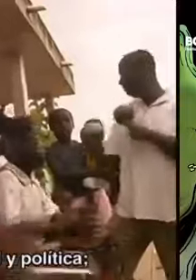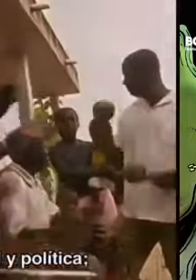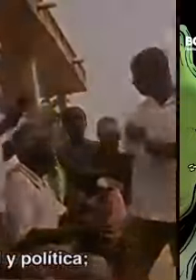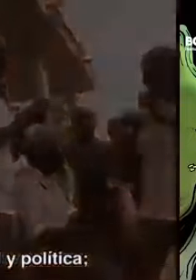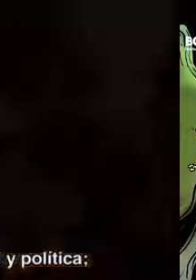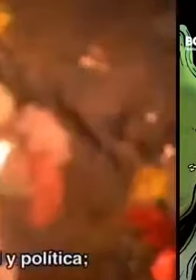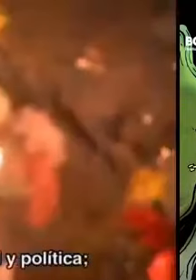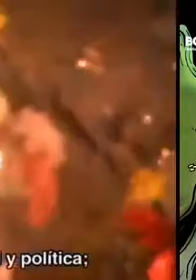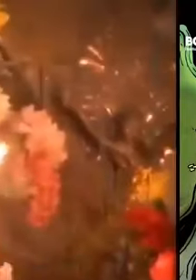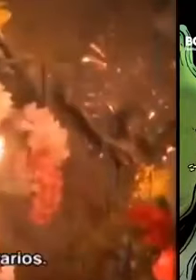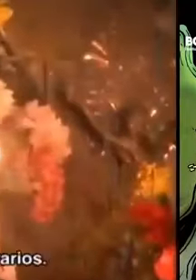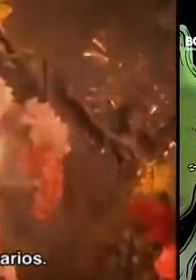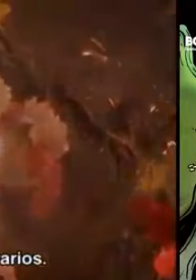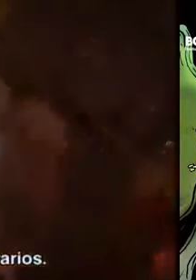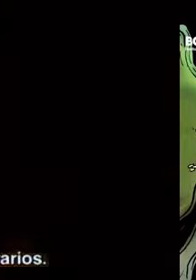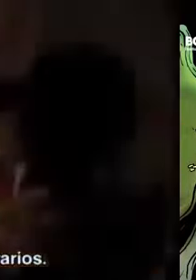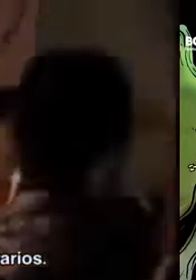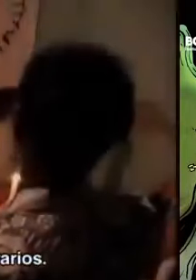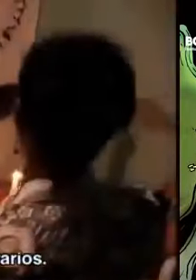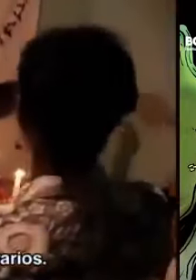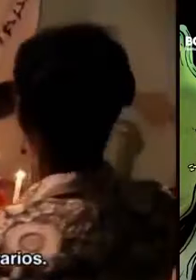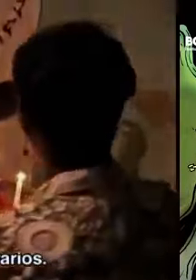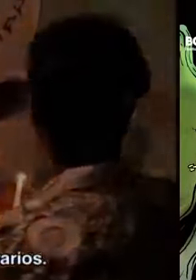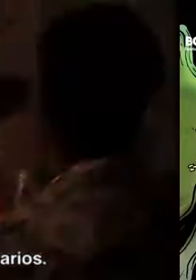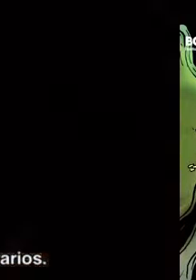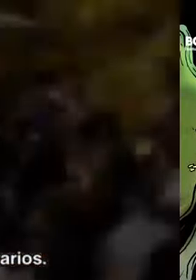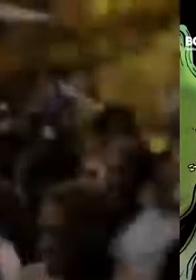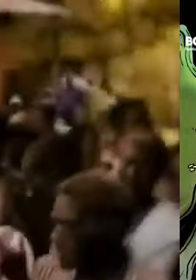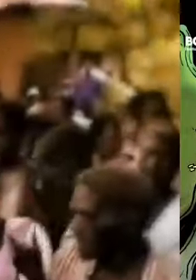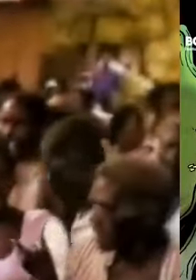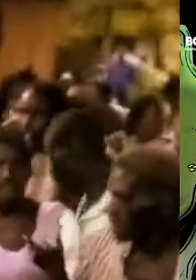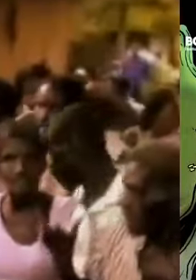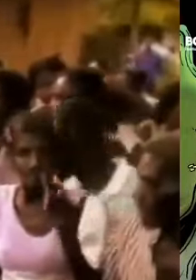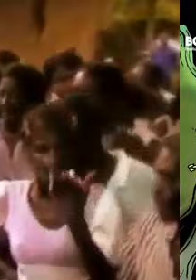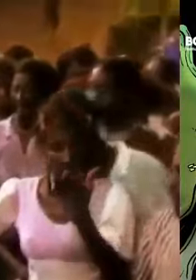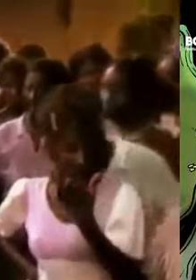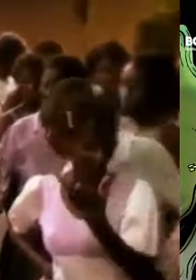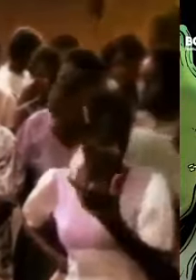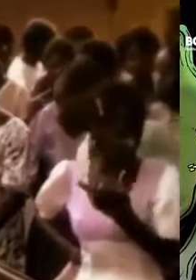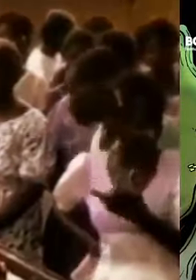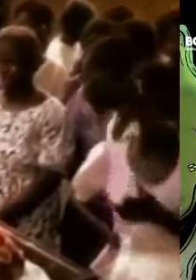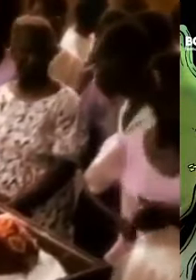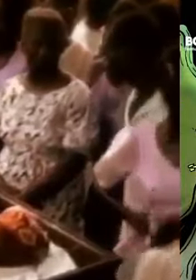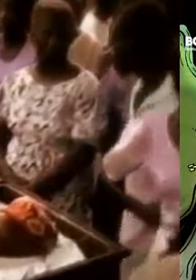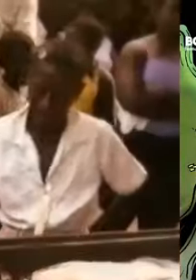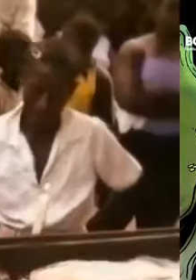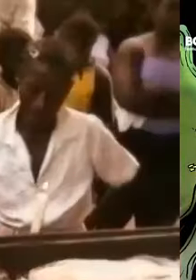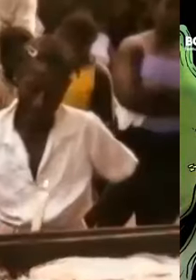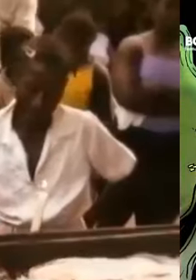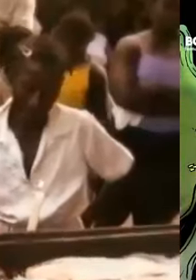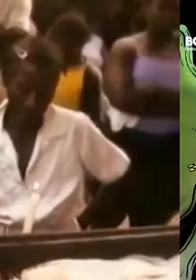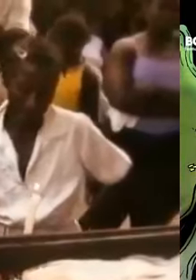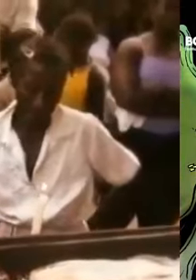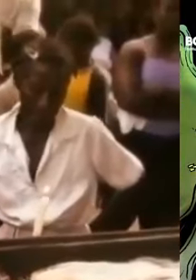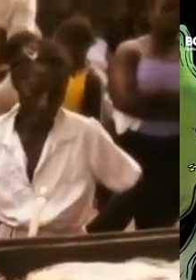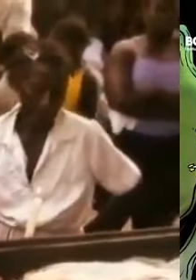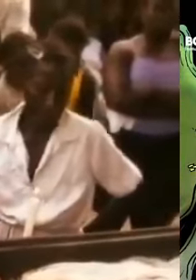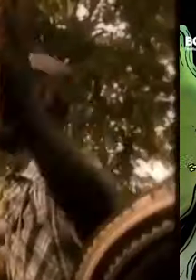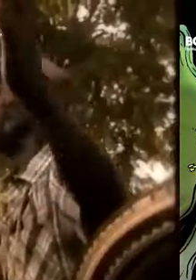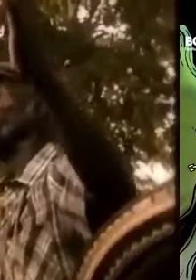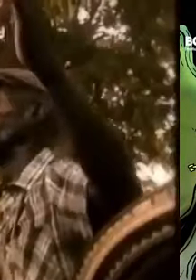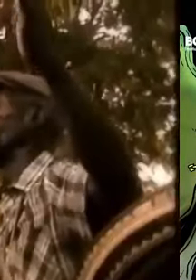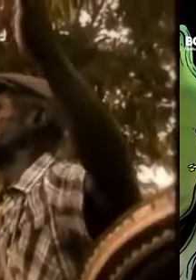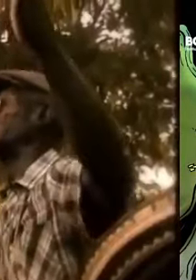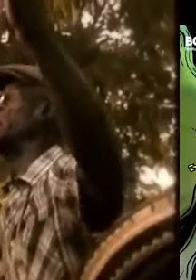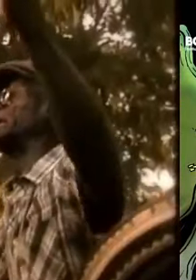cuadro, lumbalú y mochitia. Te comparo con las